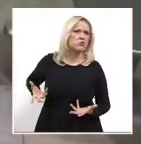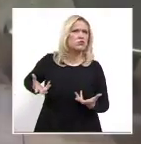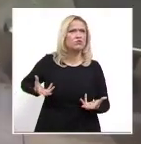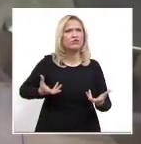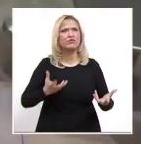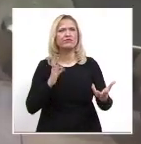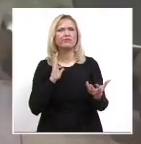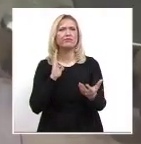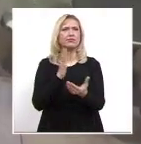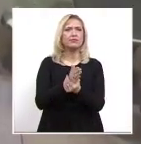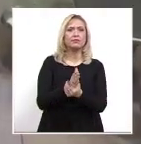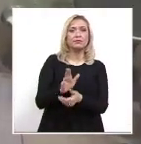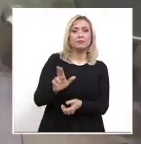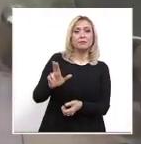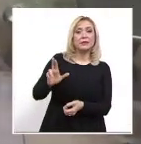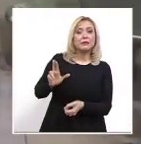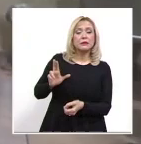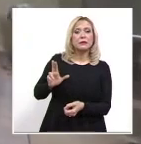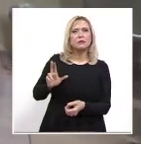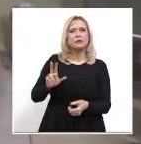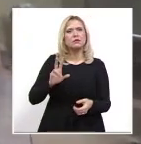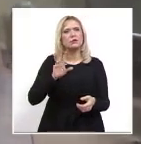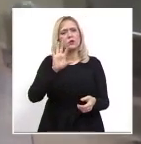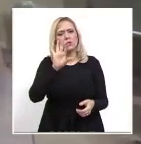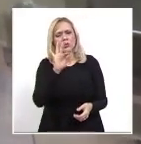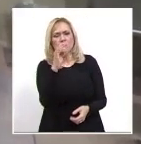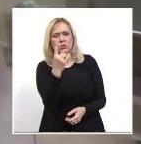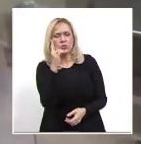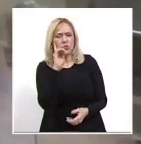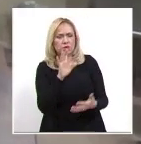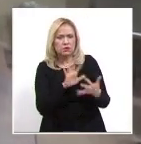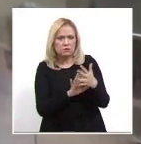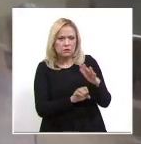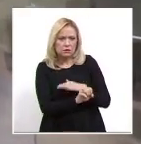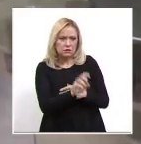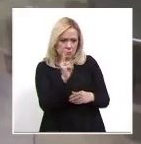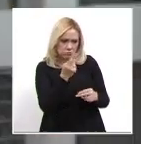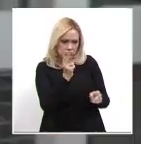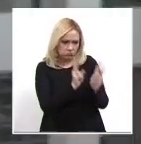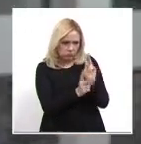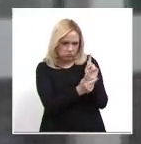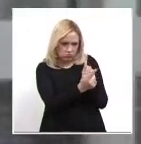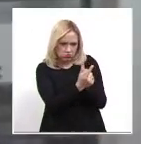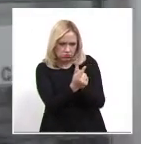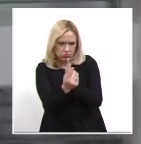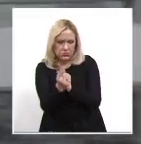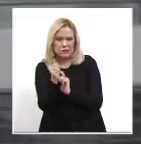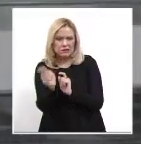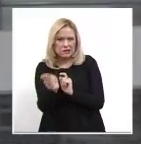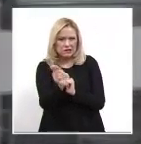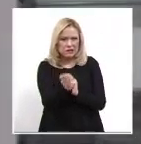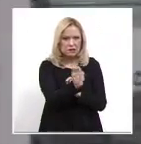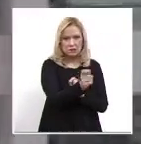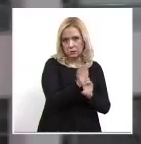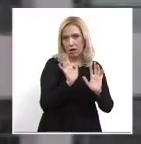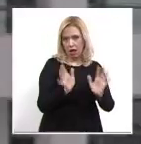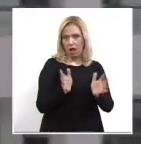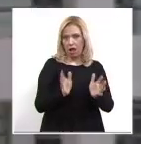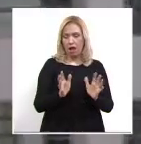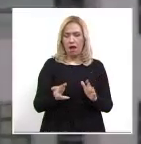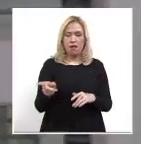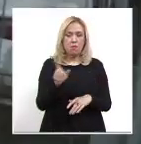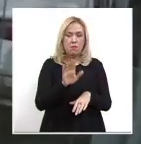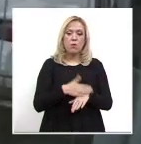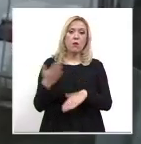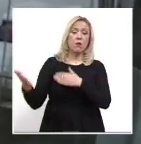dicho penal este martes y se entrevistó con 41 internas para constatar la situación en que se encuentran, luego de que se